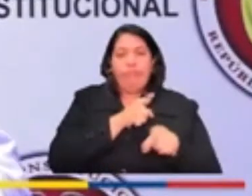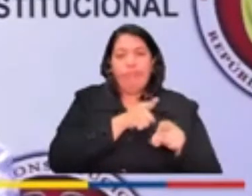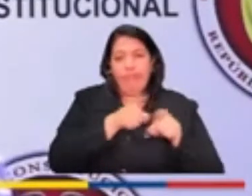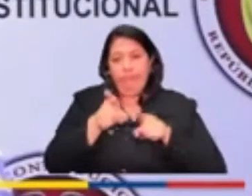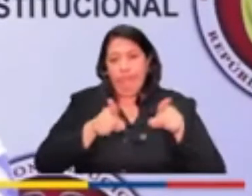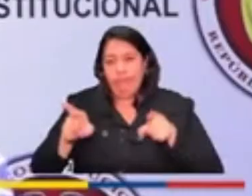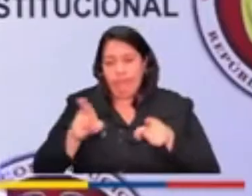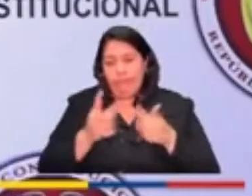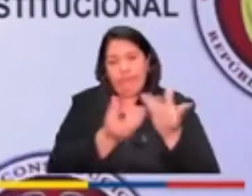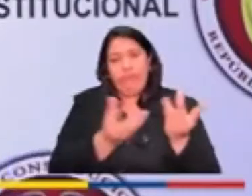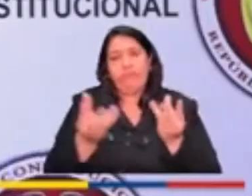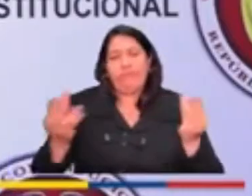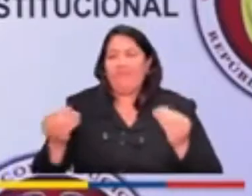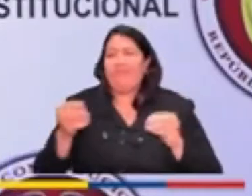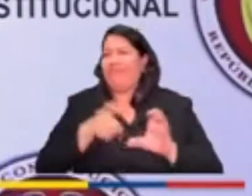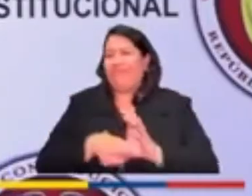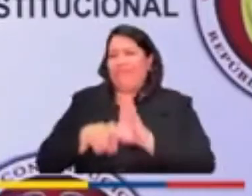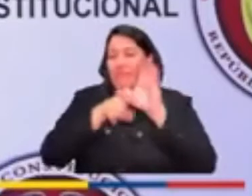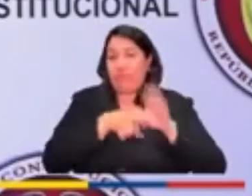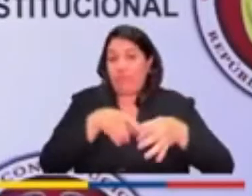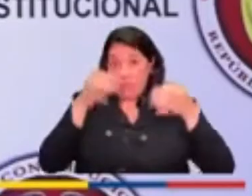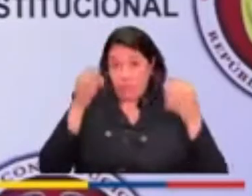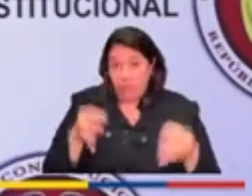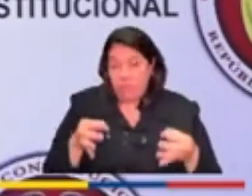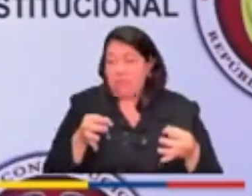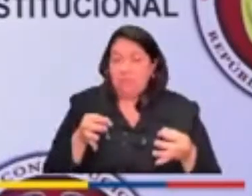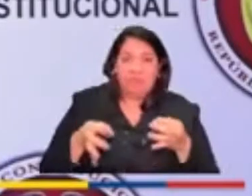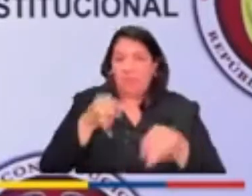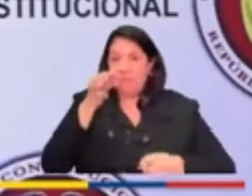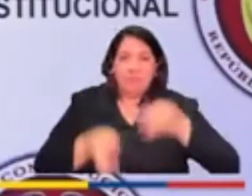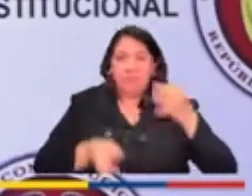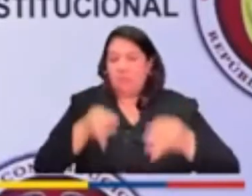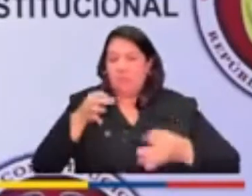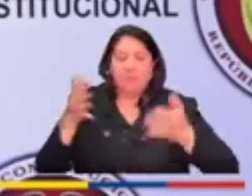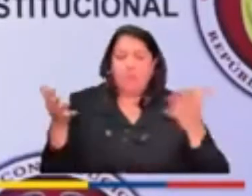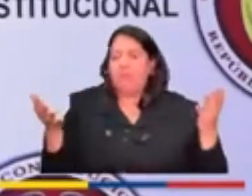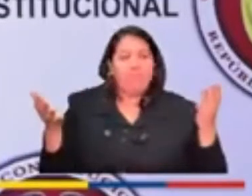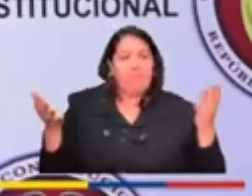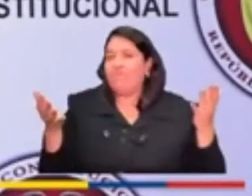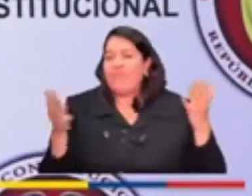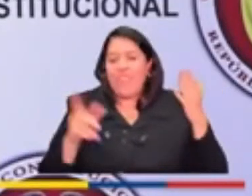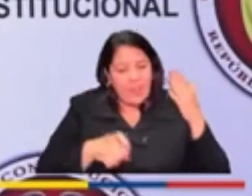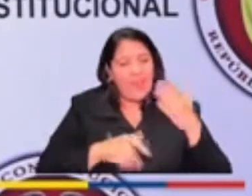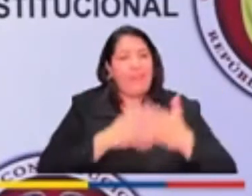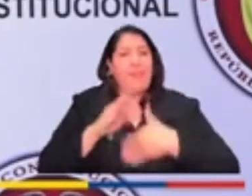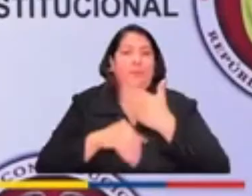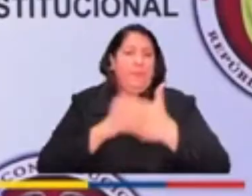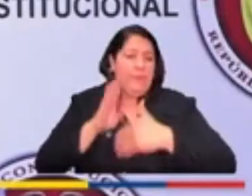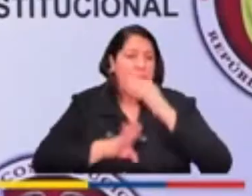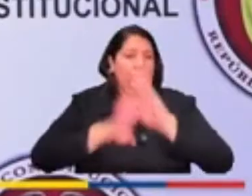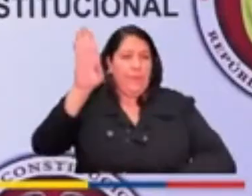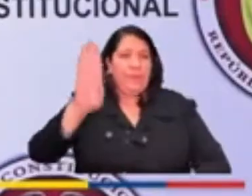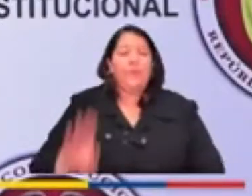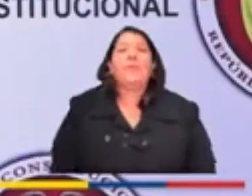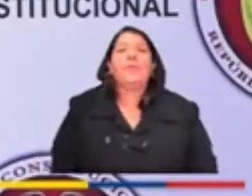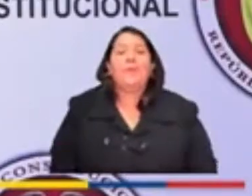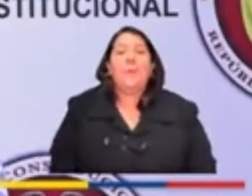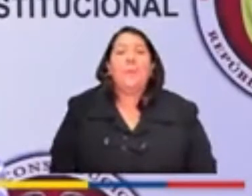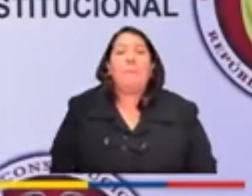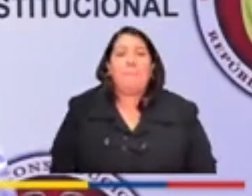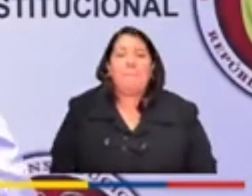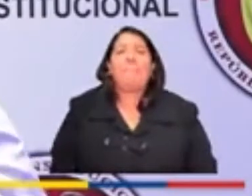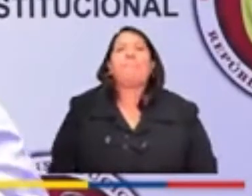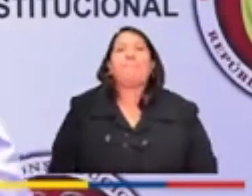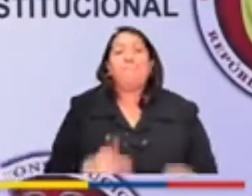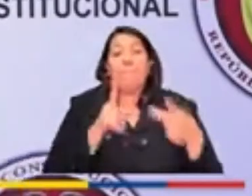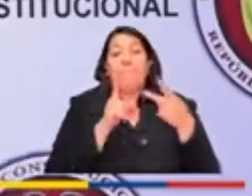Guajira. Entonces existe una inseguridad jurídica de estos territorios que se tienen que avanzar. Lo segundo que a mí me